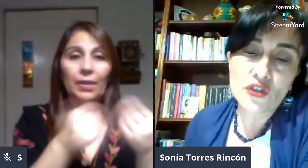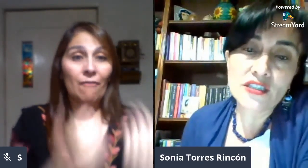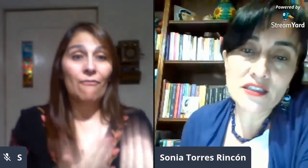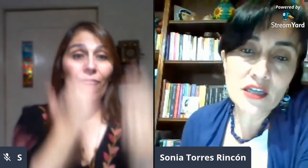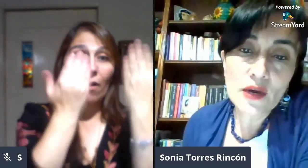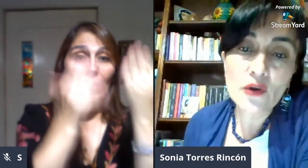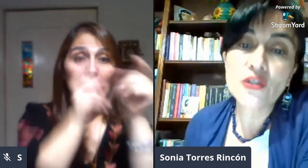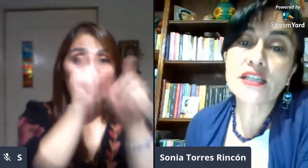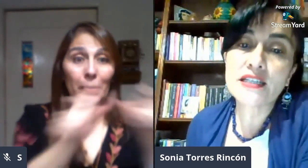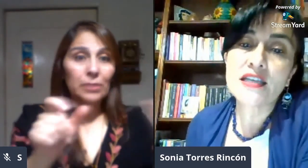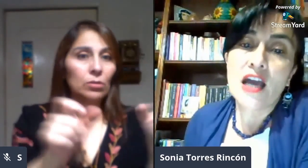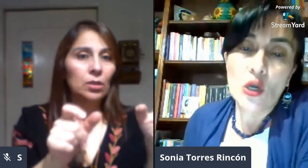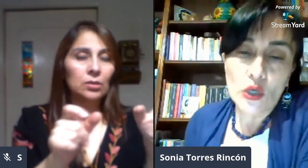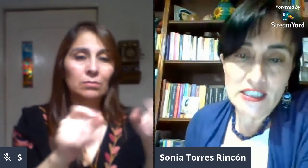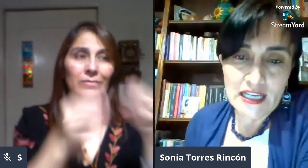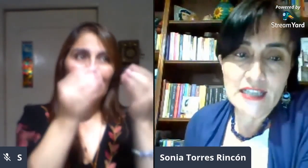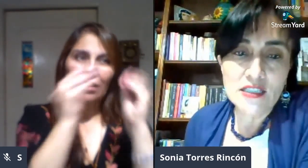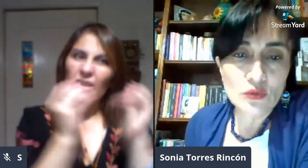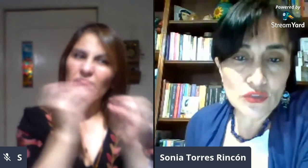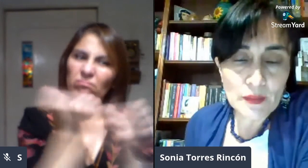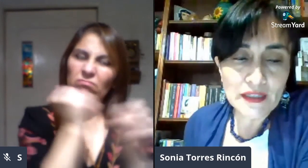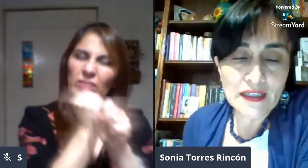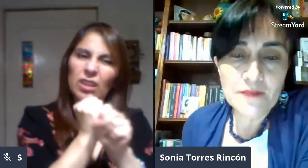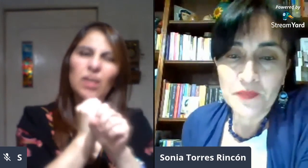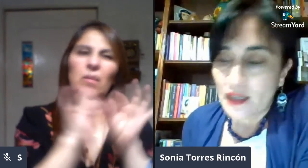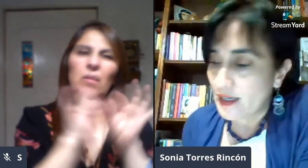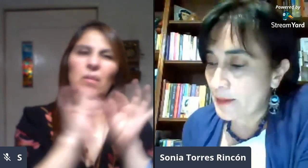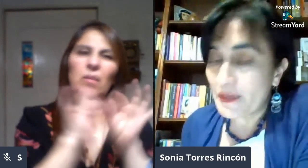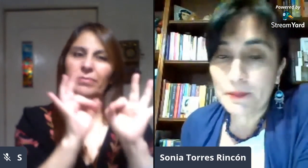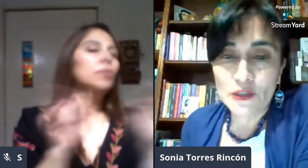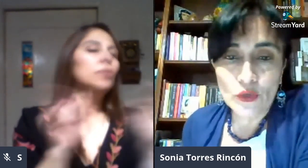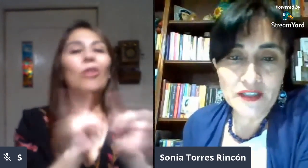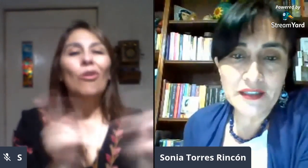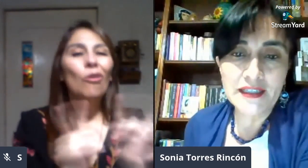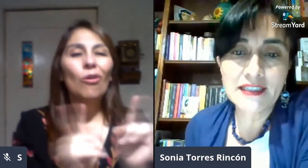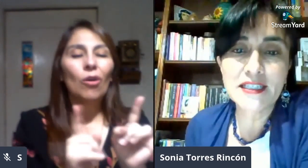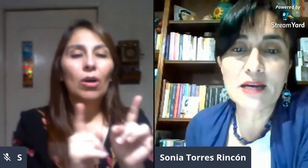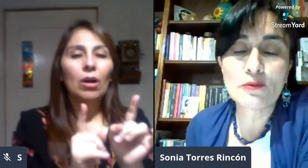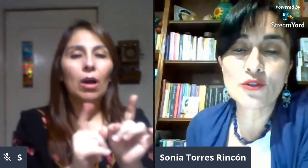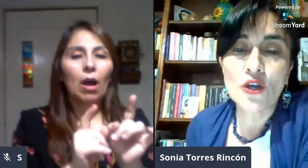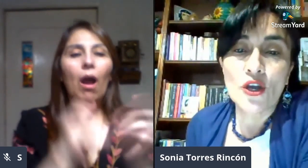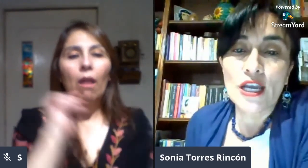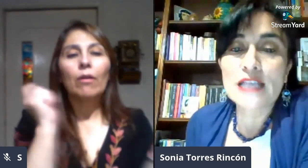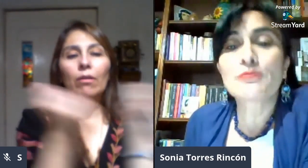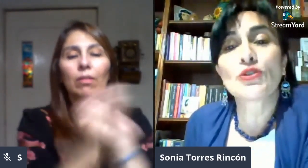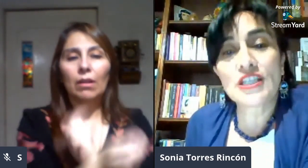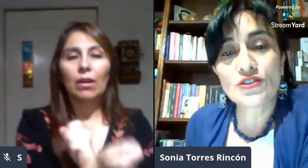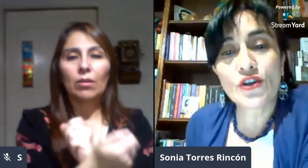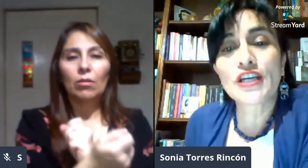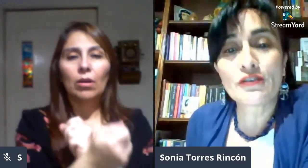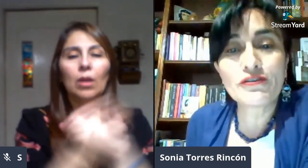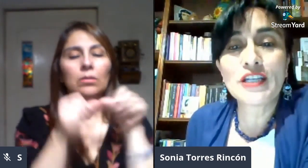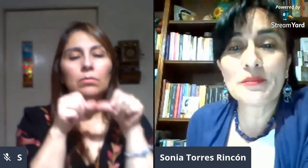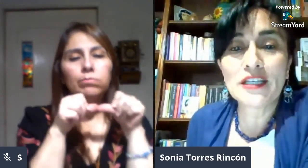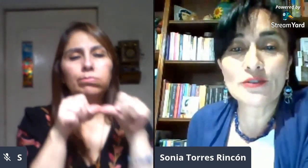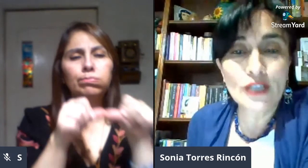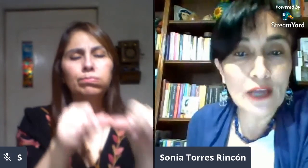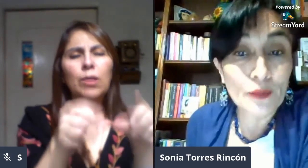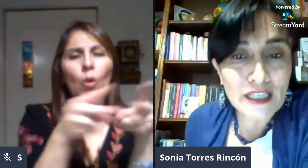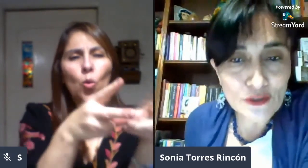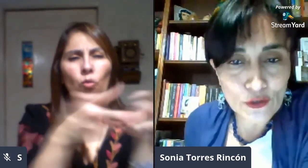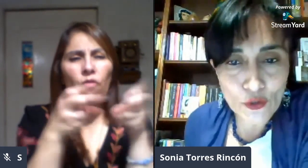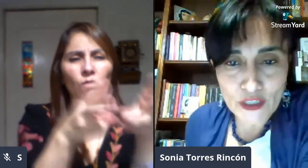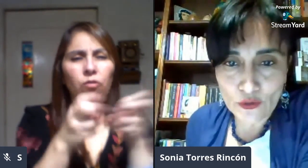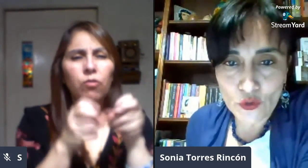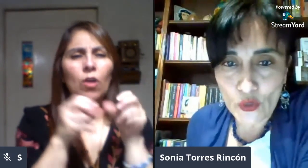unas condiciones de trabajo dignas, lo que se hace es justamente perpetuar, digamos, la explotación, el confinamiento y